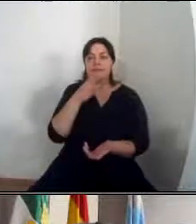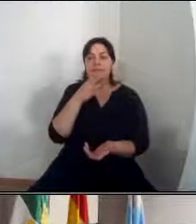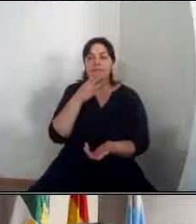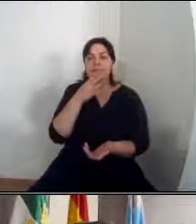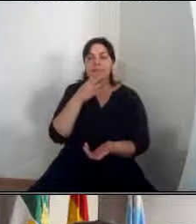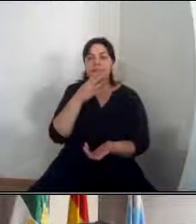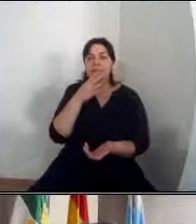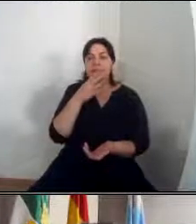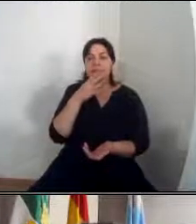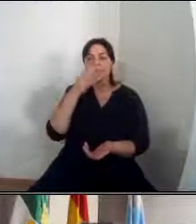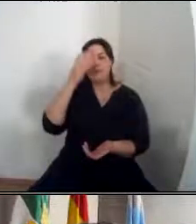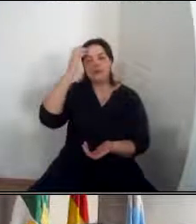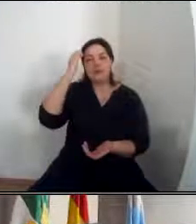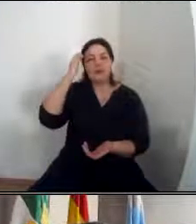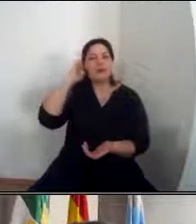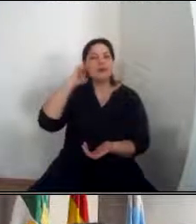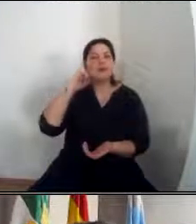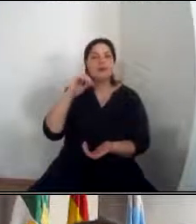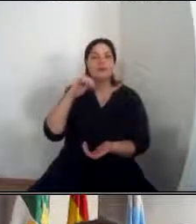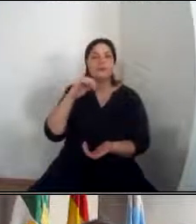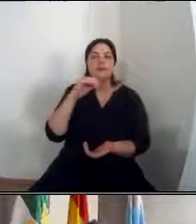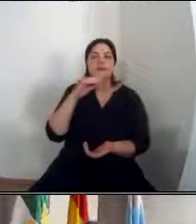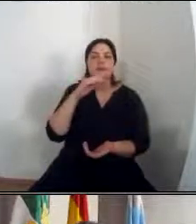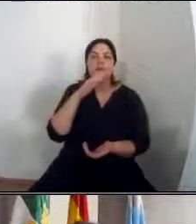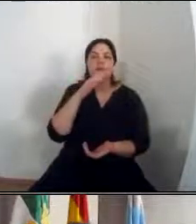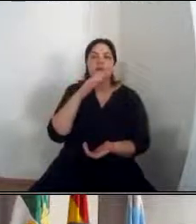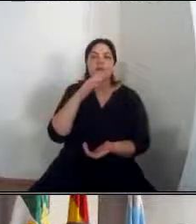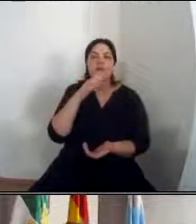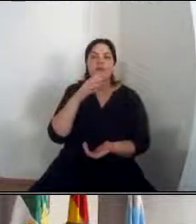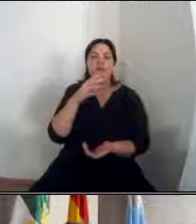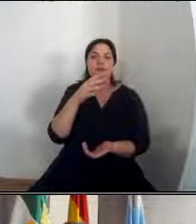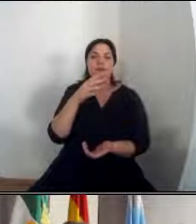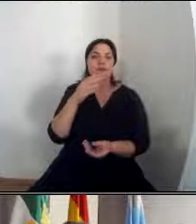el ataque a la crisis, o perdón, el ataque